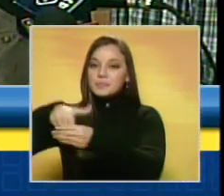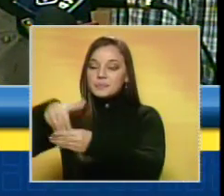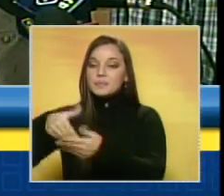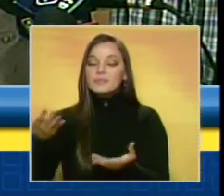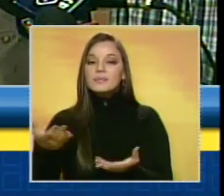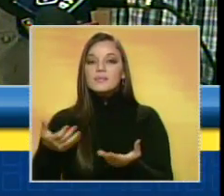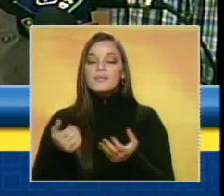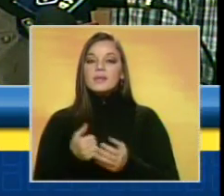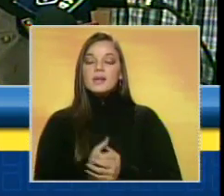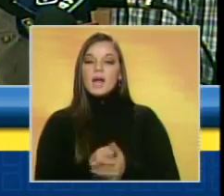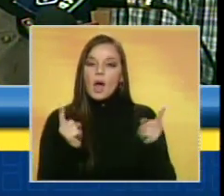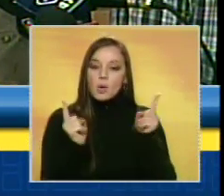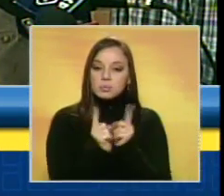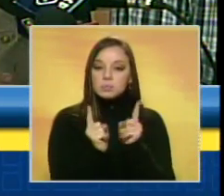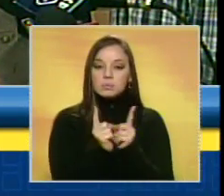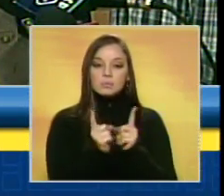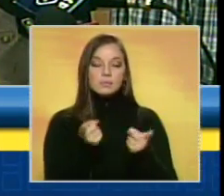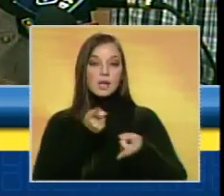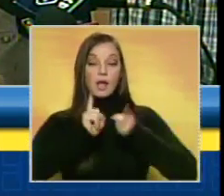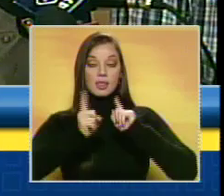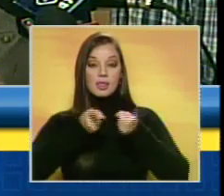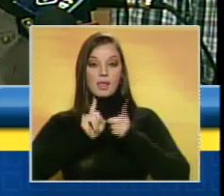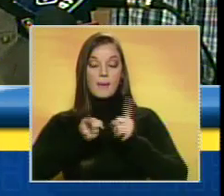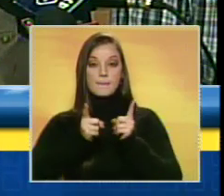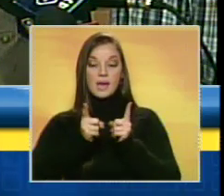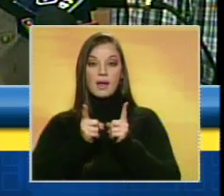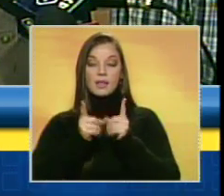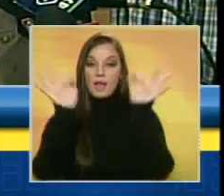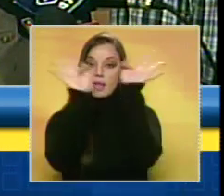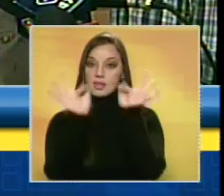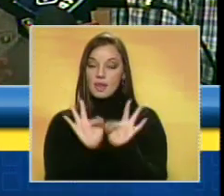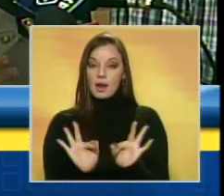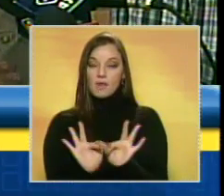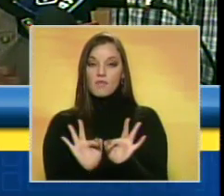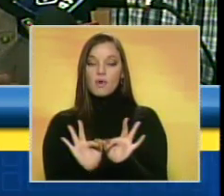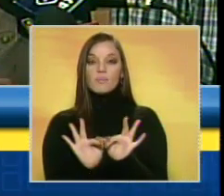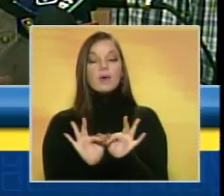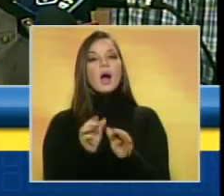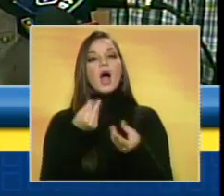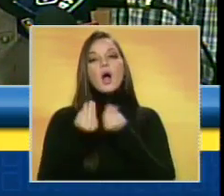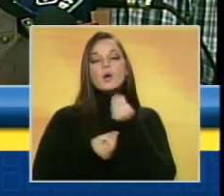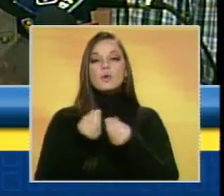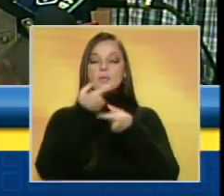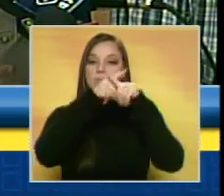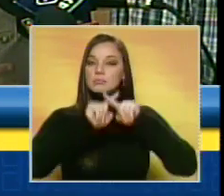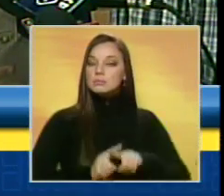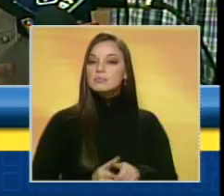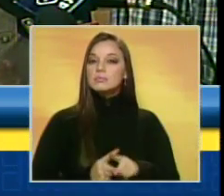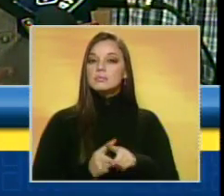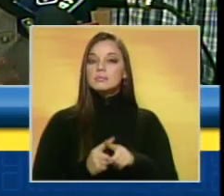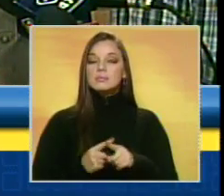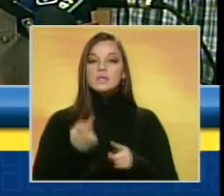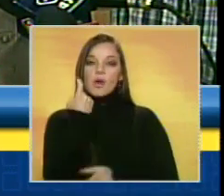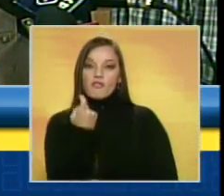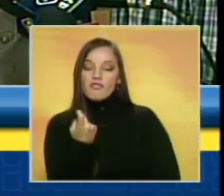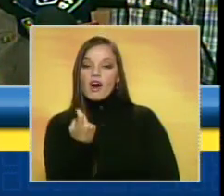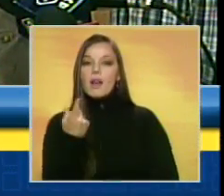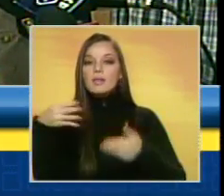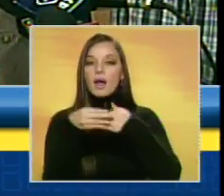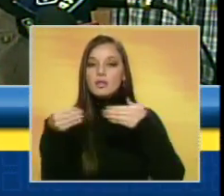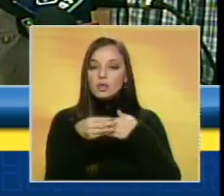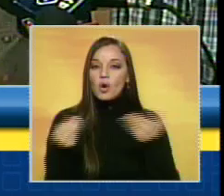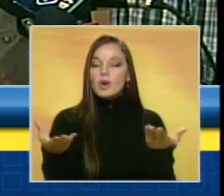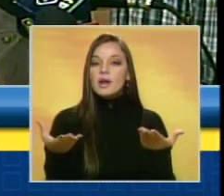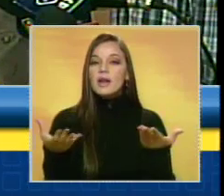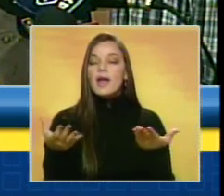La brecha, dependiendo de la forma como se calcule, desde el punto de vista de lo que hace falta en divisa,